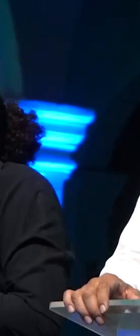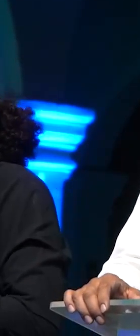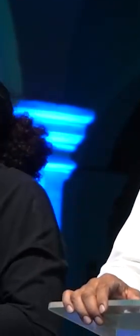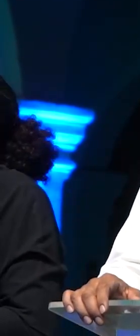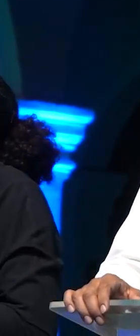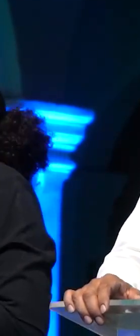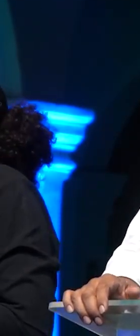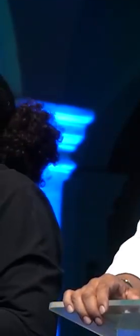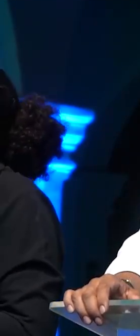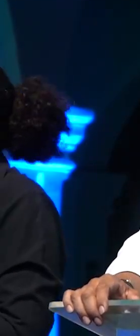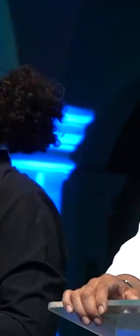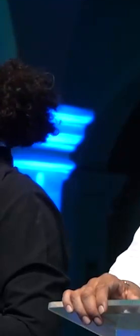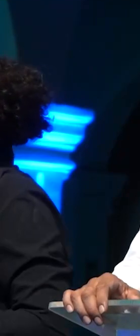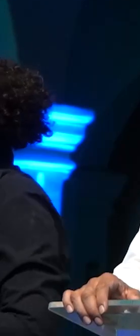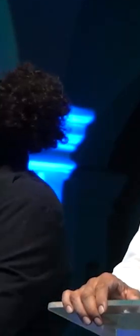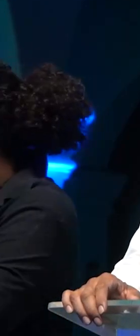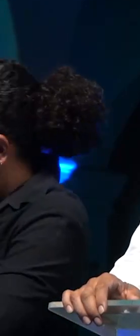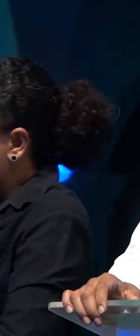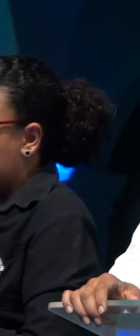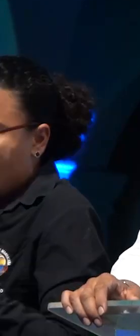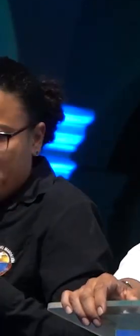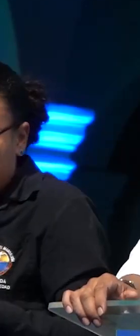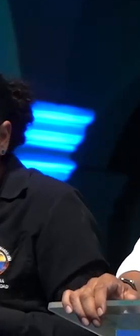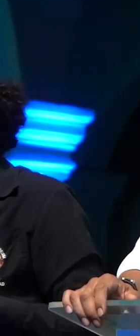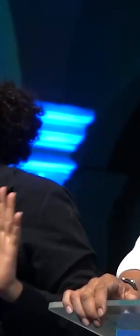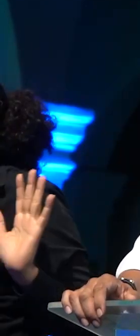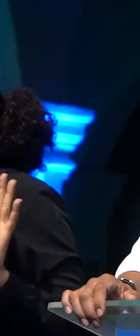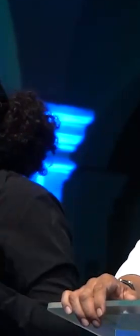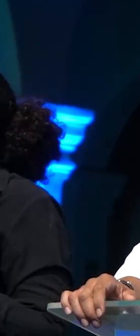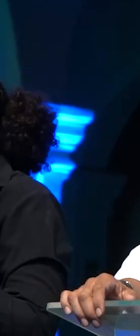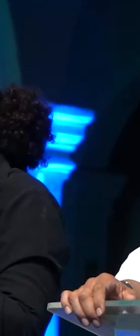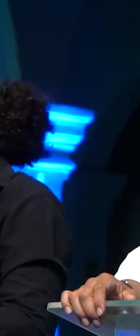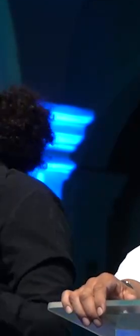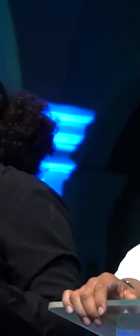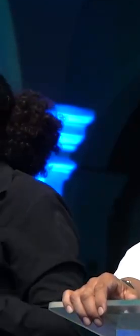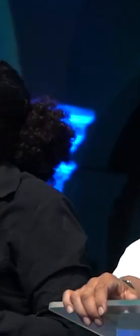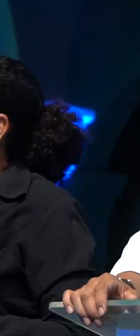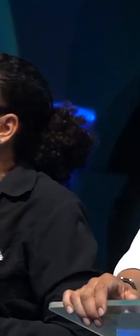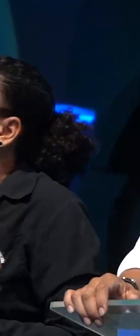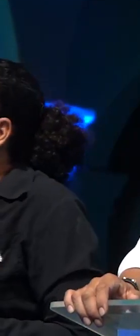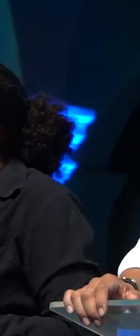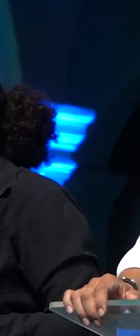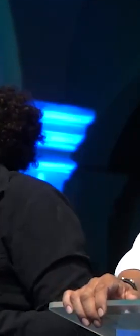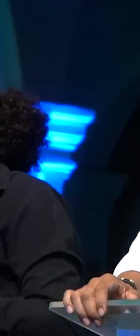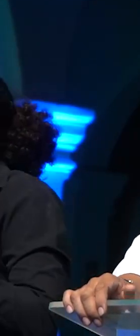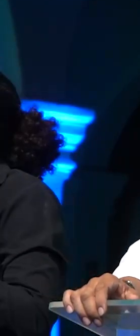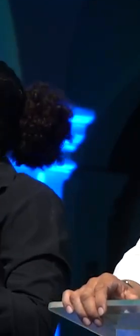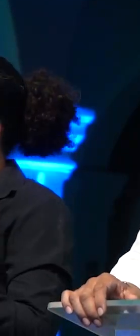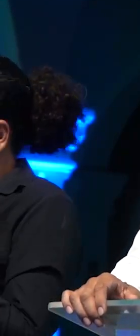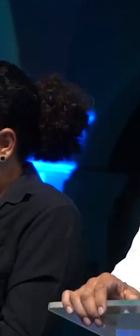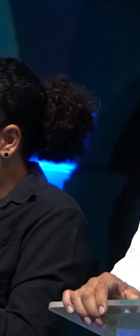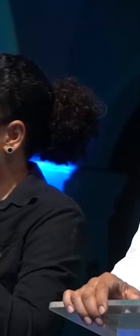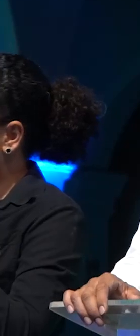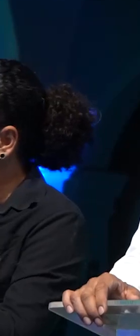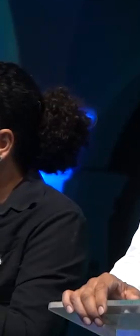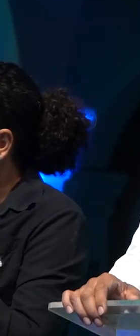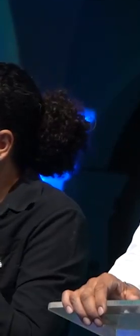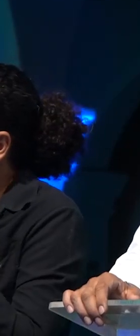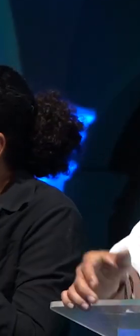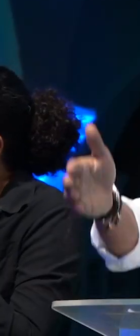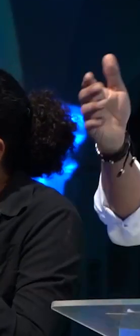duró 25 años trabajando en la universidad y nunca nadie lo reconoció. Y cuando yo fui la primera vez al asilo el año